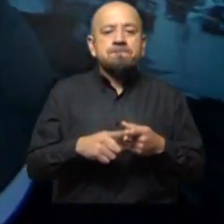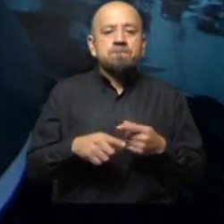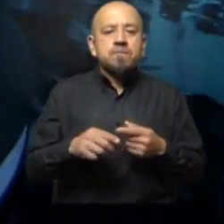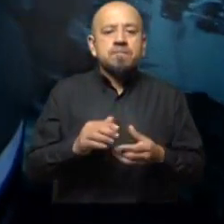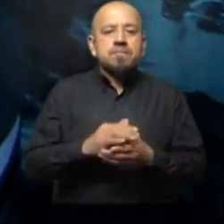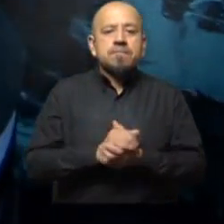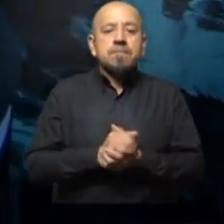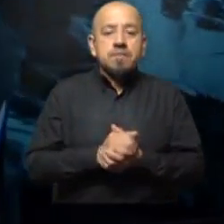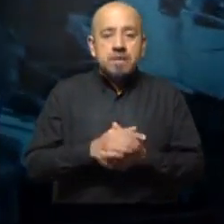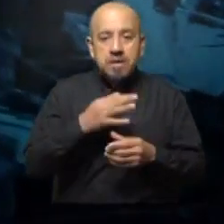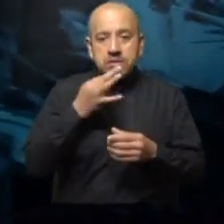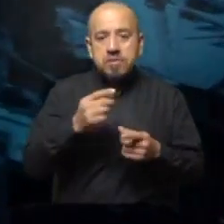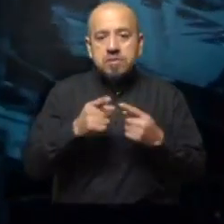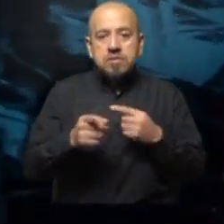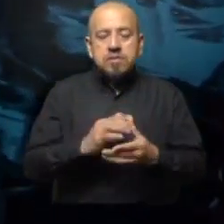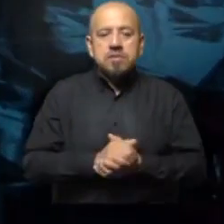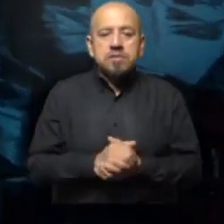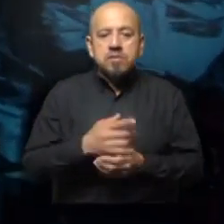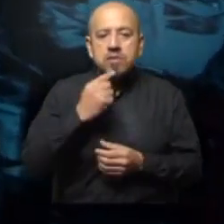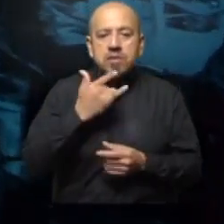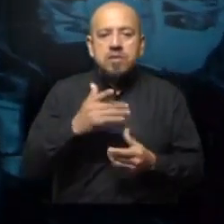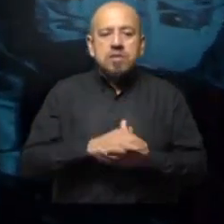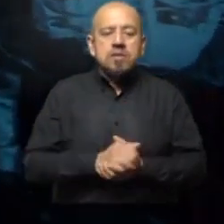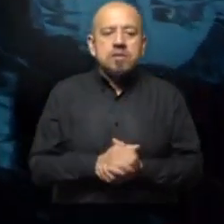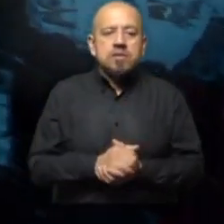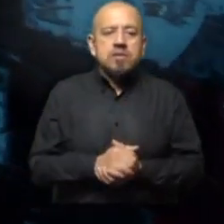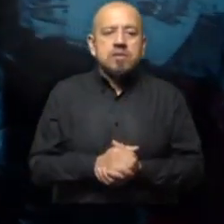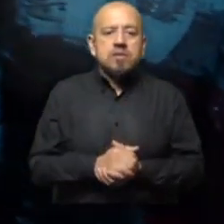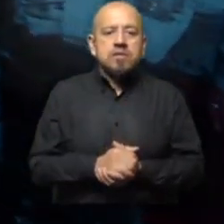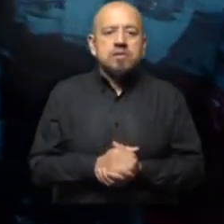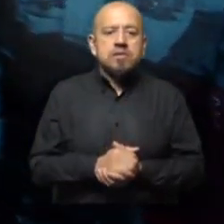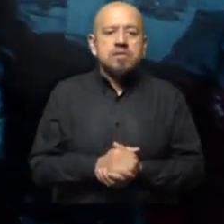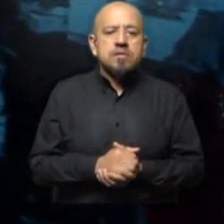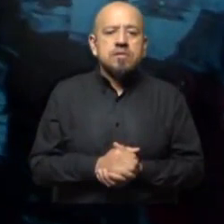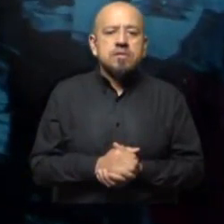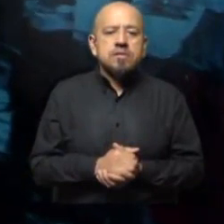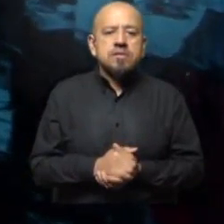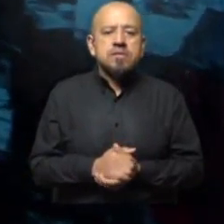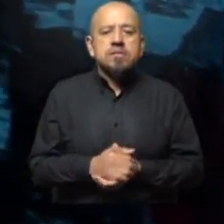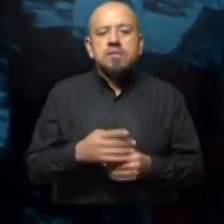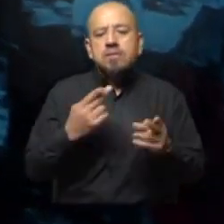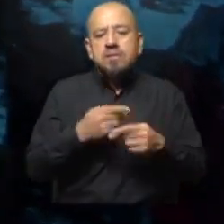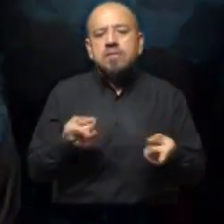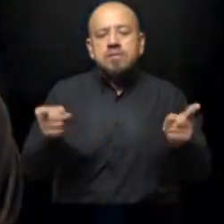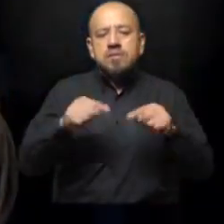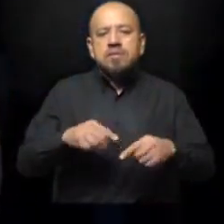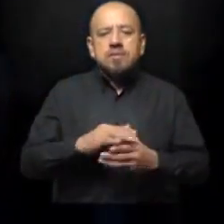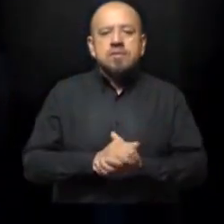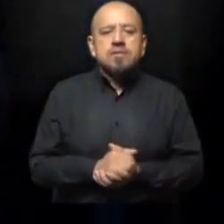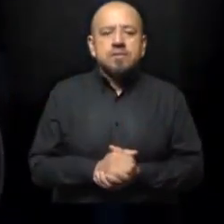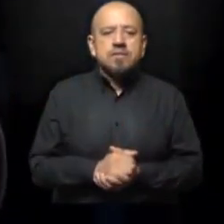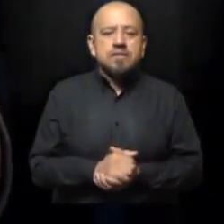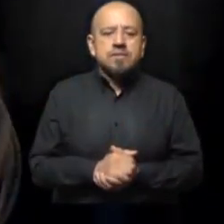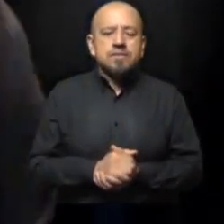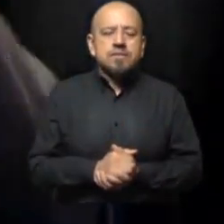cantar porque por ejemplo ahora ahora no ahora perfecto pienso que hace